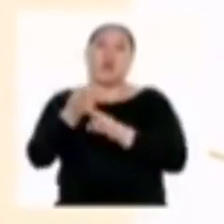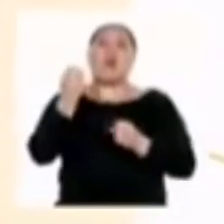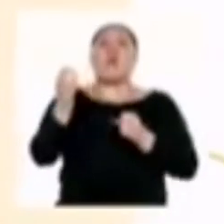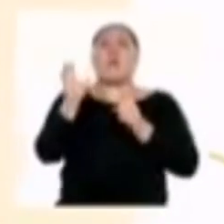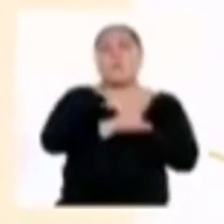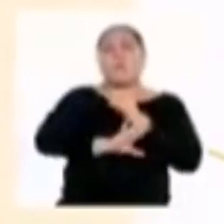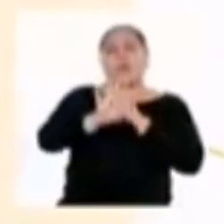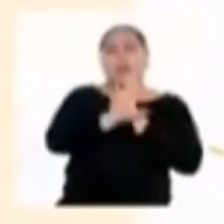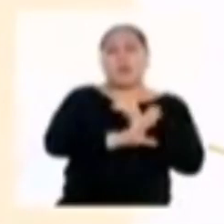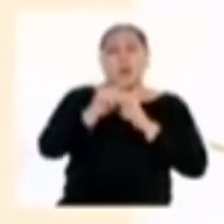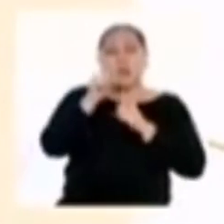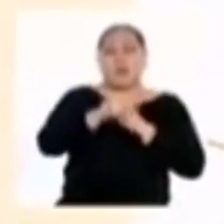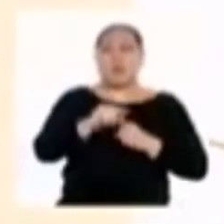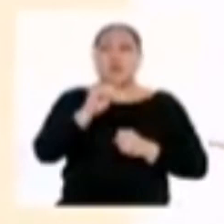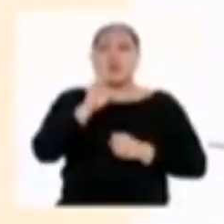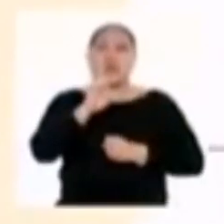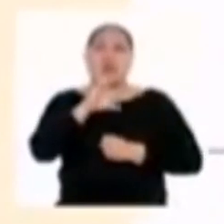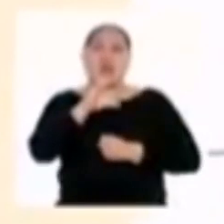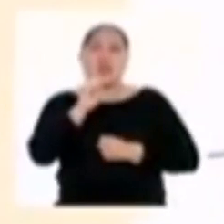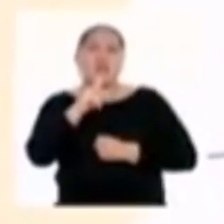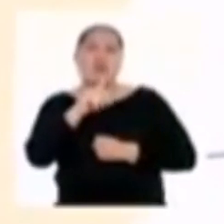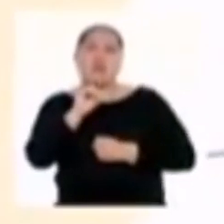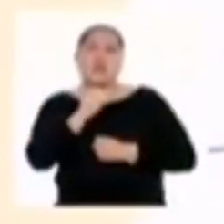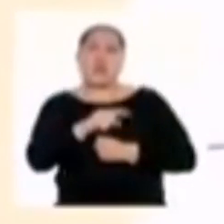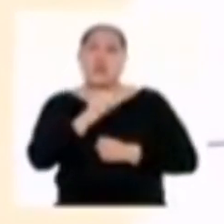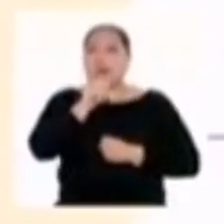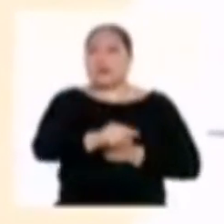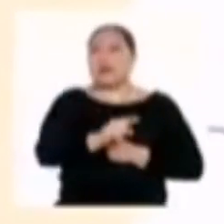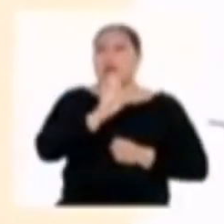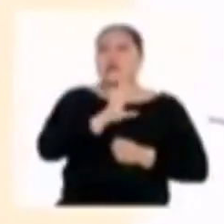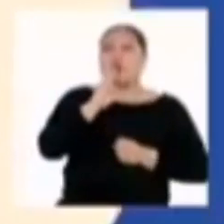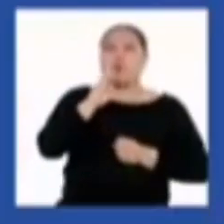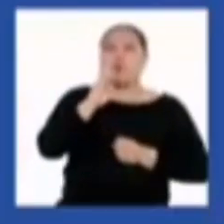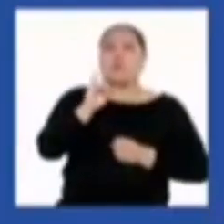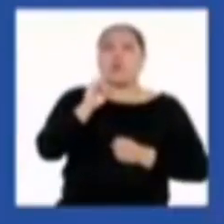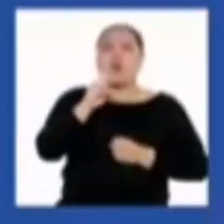de la biodiversidad de los ecosistemas y sus procesos.